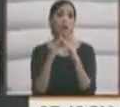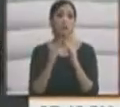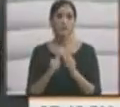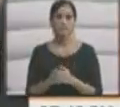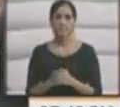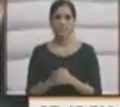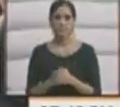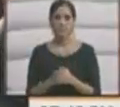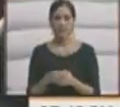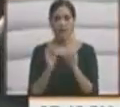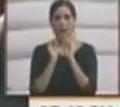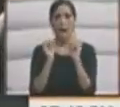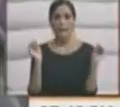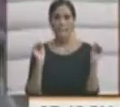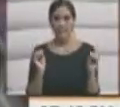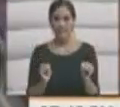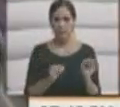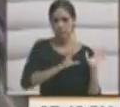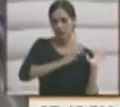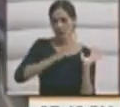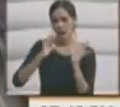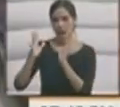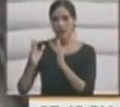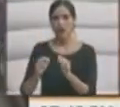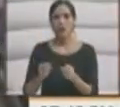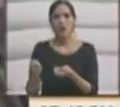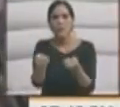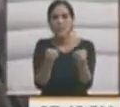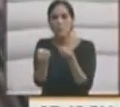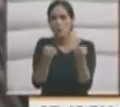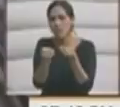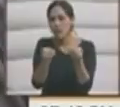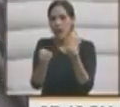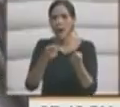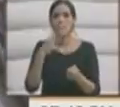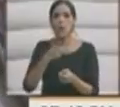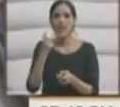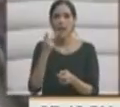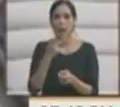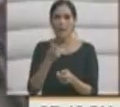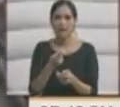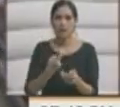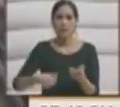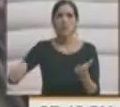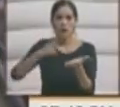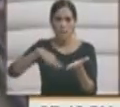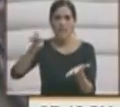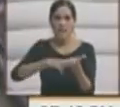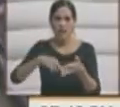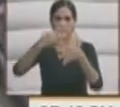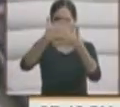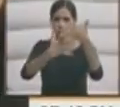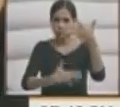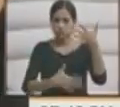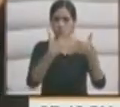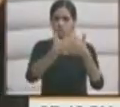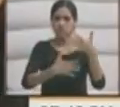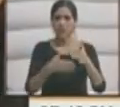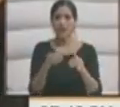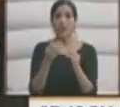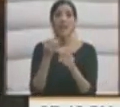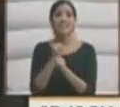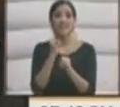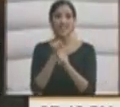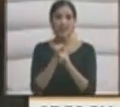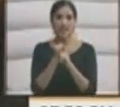que la migración es promovida y utilizada políticamente. Un bombardeo continuo en las redes sociales y en los medios que los lleva